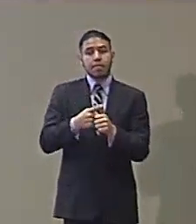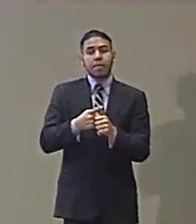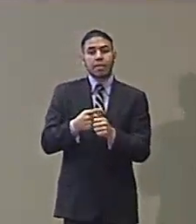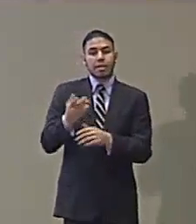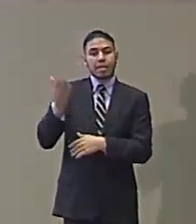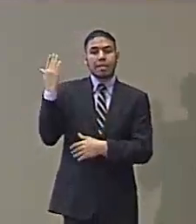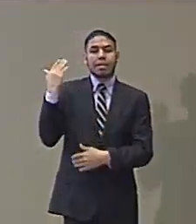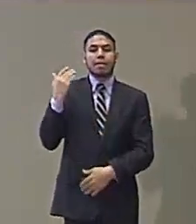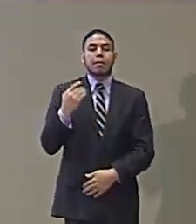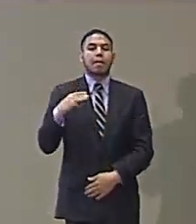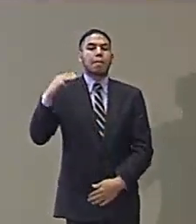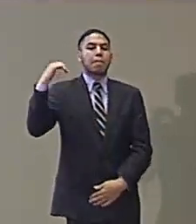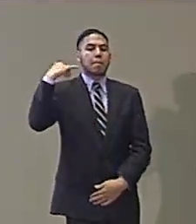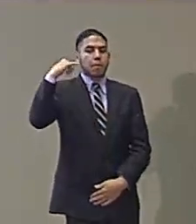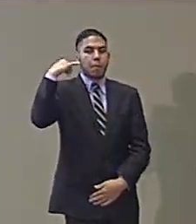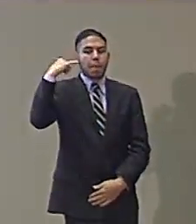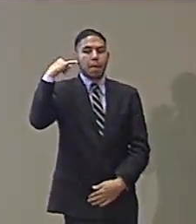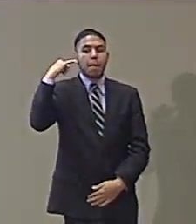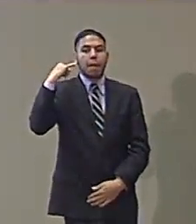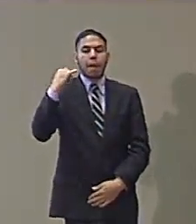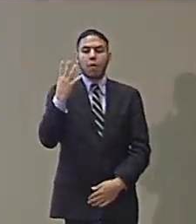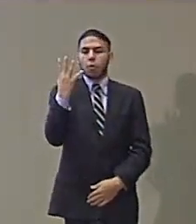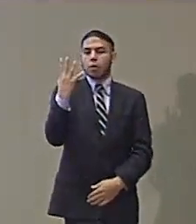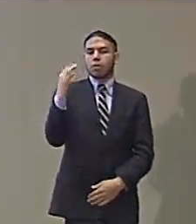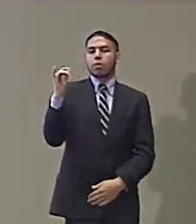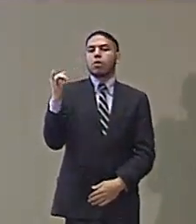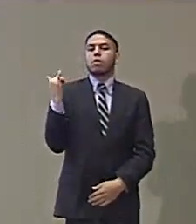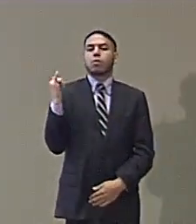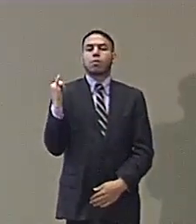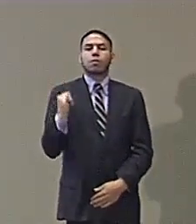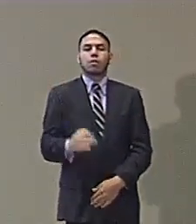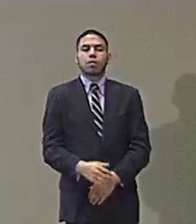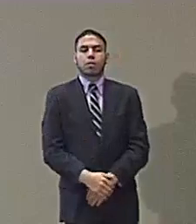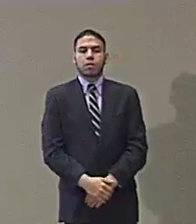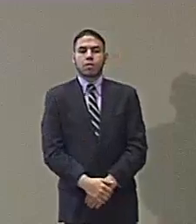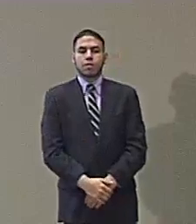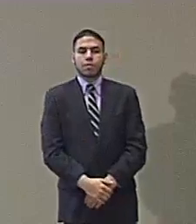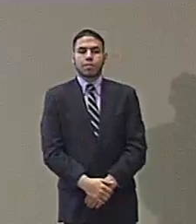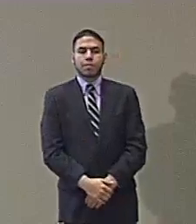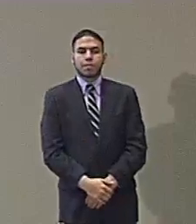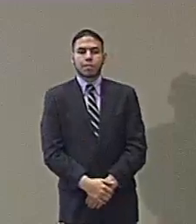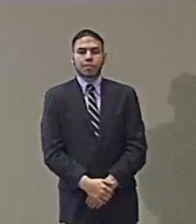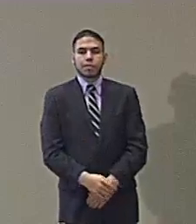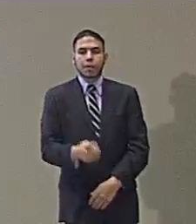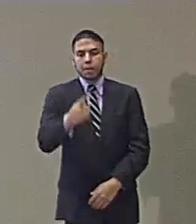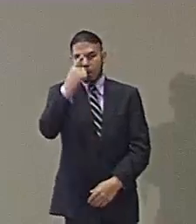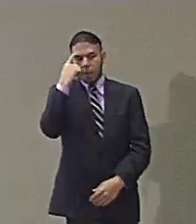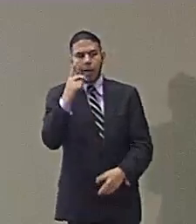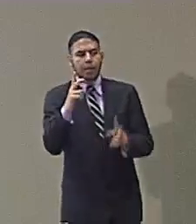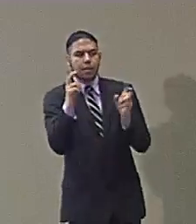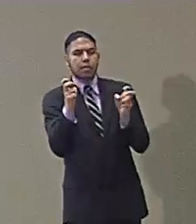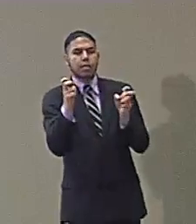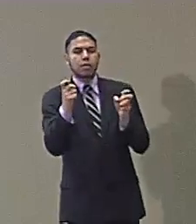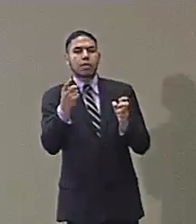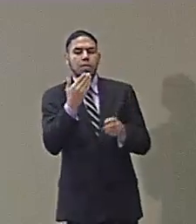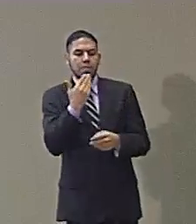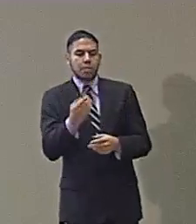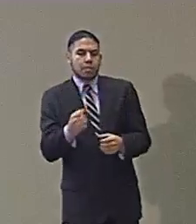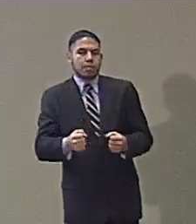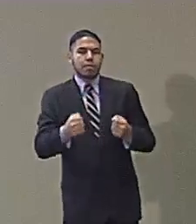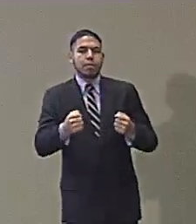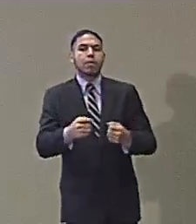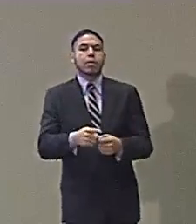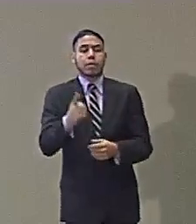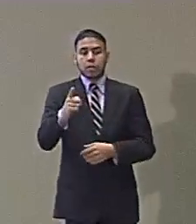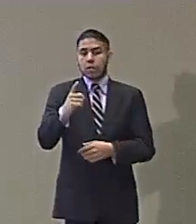en mérida yucatán el pasado 4 de julio en torno al tema de la gobernanza para un turismo sustentable hoy en este segundo foro